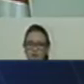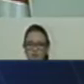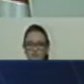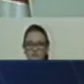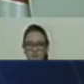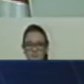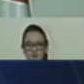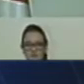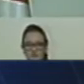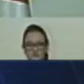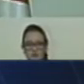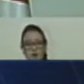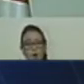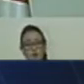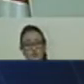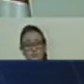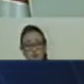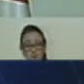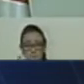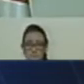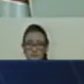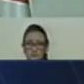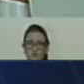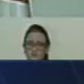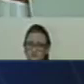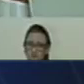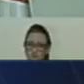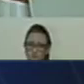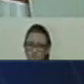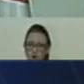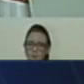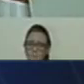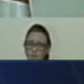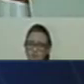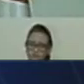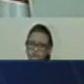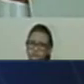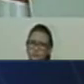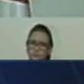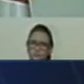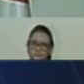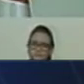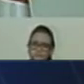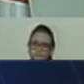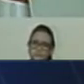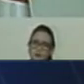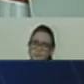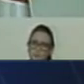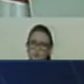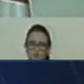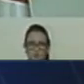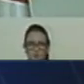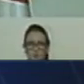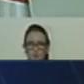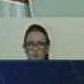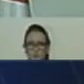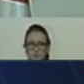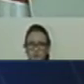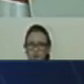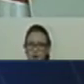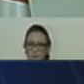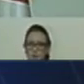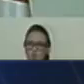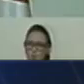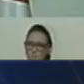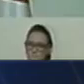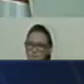8 millones de personas. Seguir fortaleciendo el sistema de apoyo financiero, de apoyo económico, de apoyo integral a